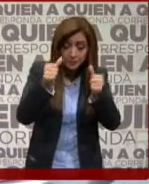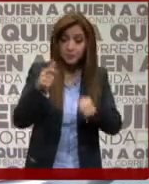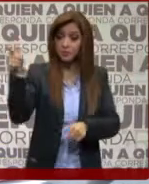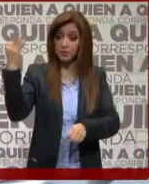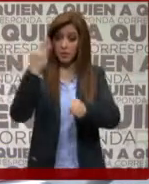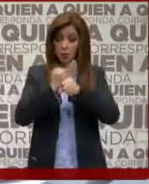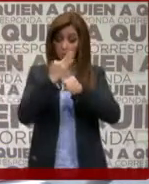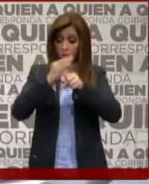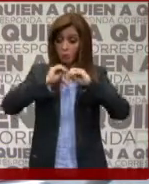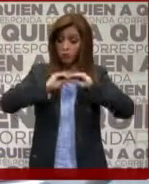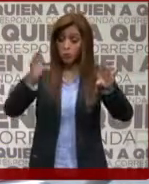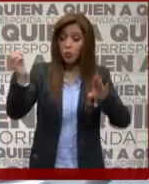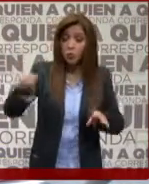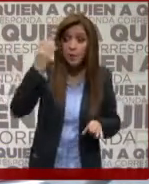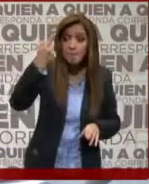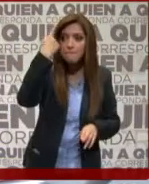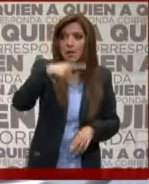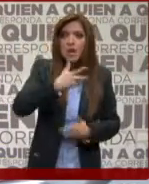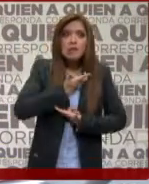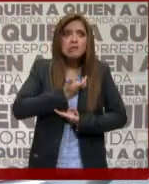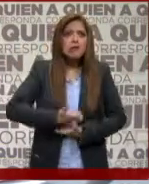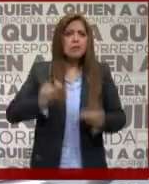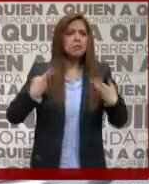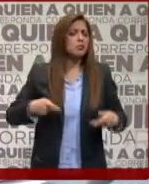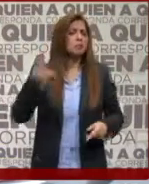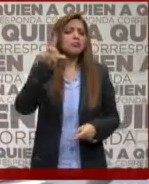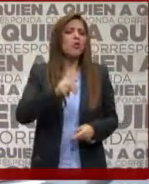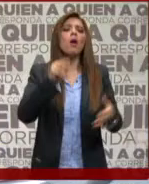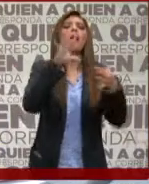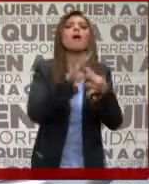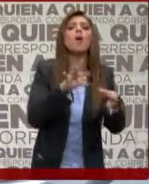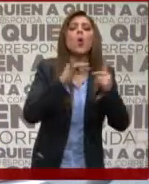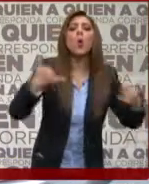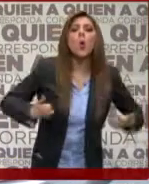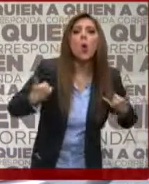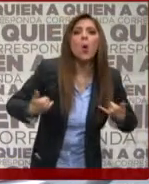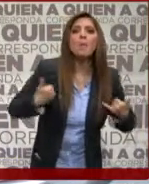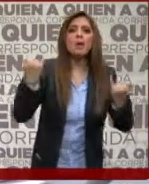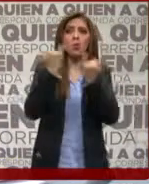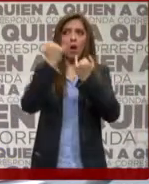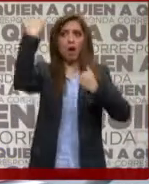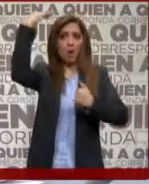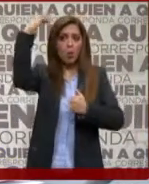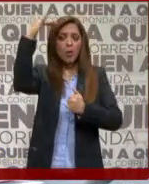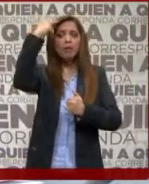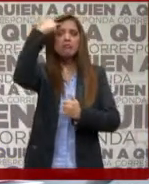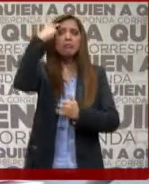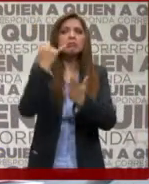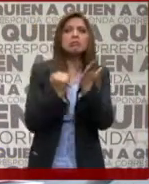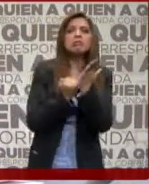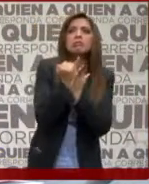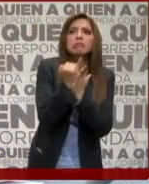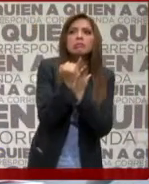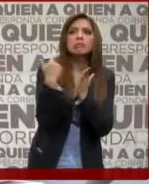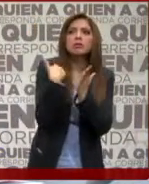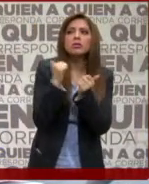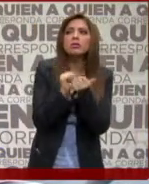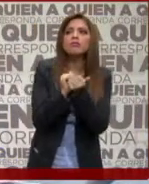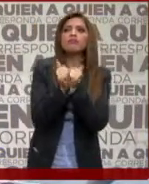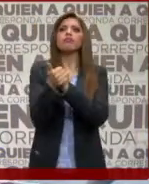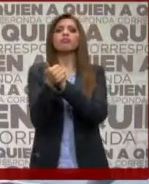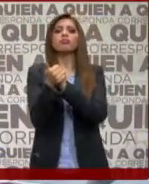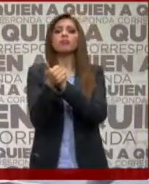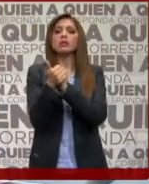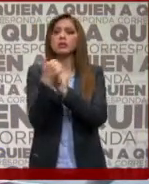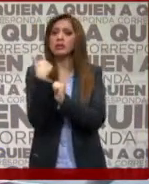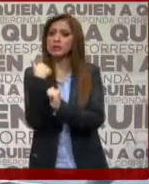la gente es hablar con adolescentes y jóvenes pre adultos que tomen decisiones y se conviertan ellos en los